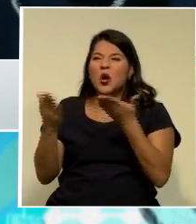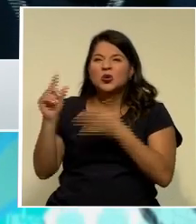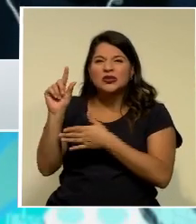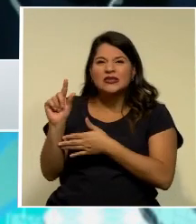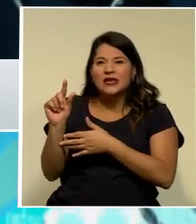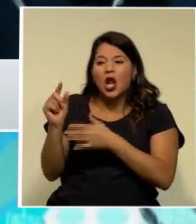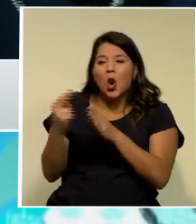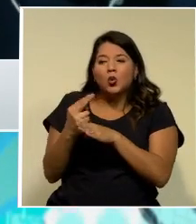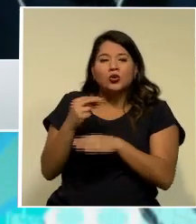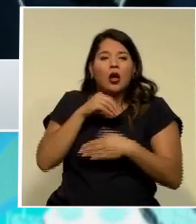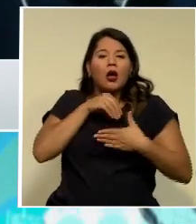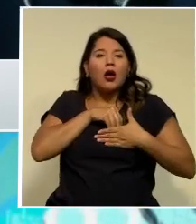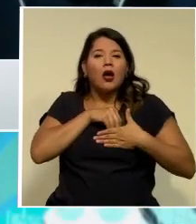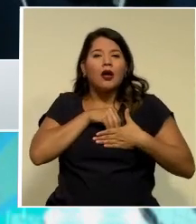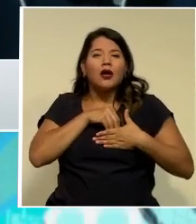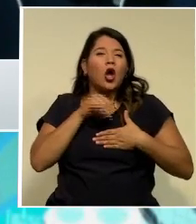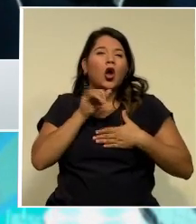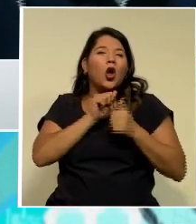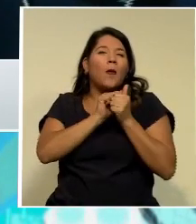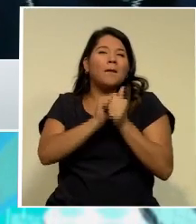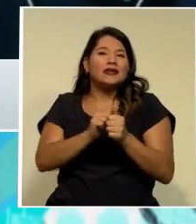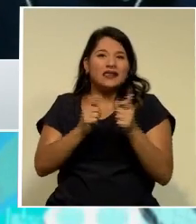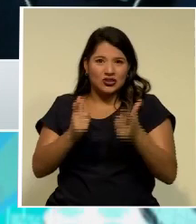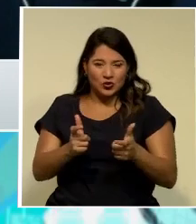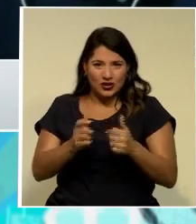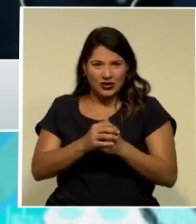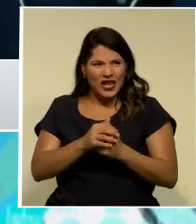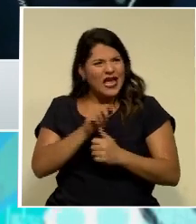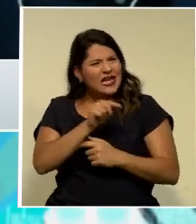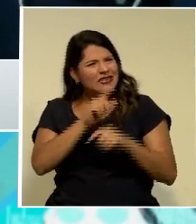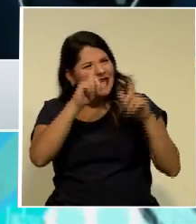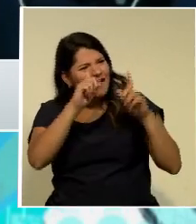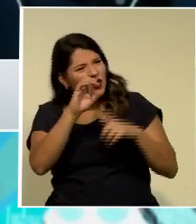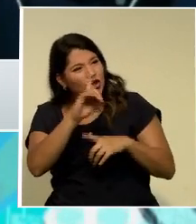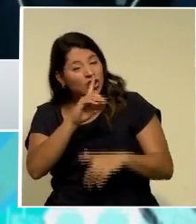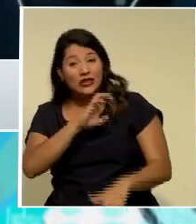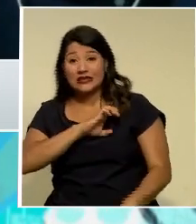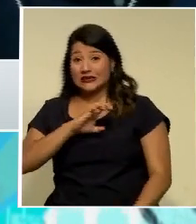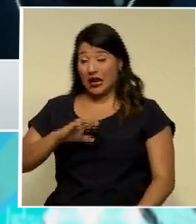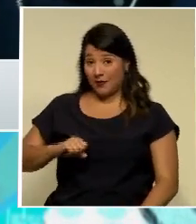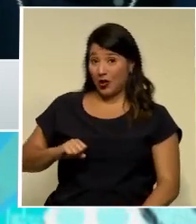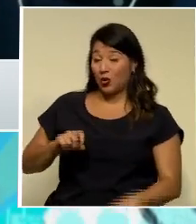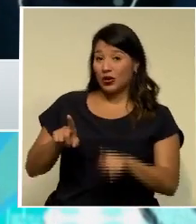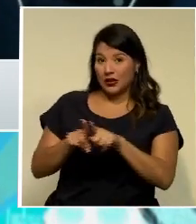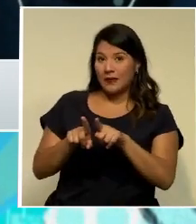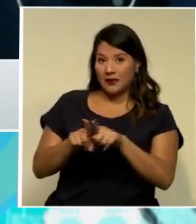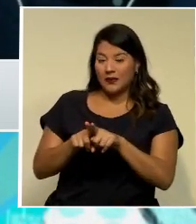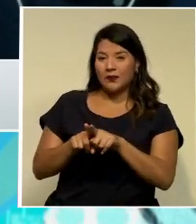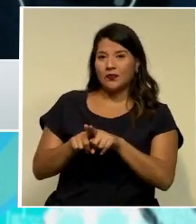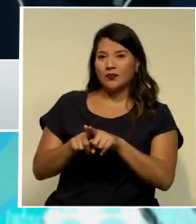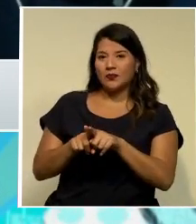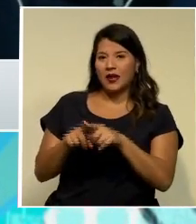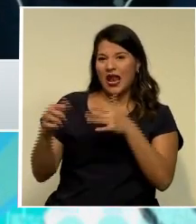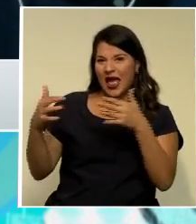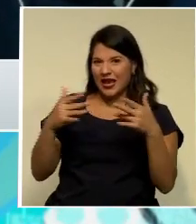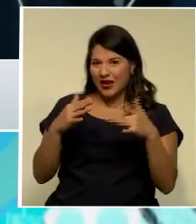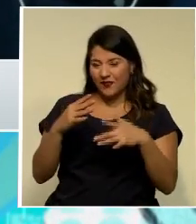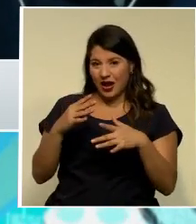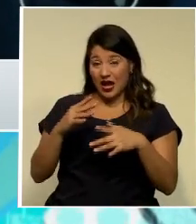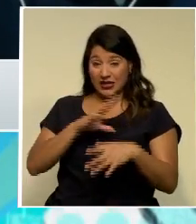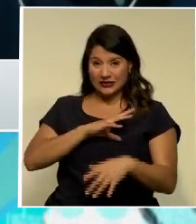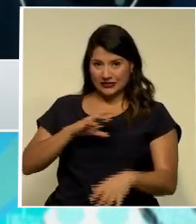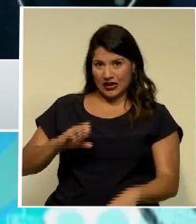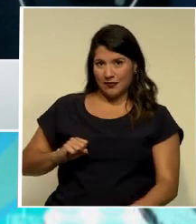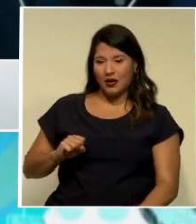surrealista, totalmente En difícil de dónde leer. se tomó esta foto? Eso es en Salvador, también, la guerra en Salvador. En la guerra